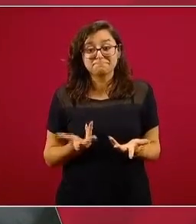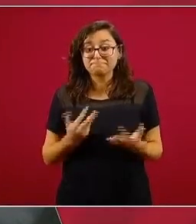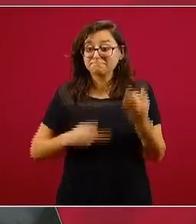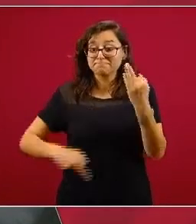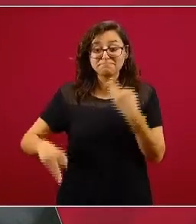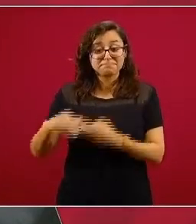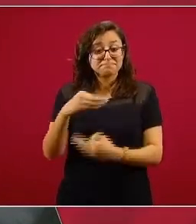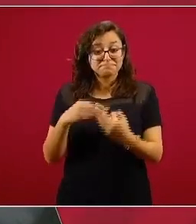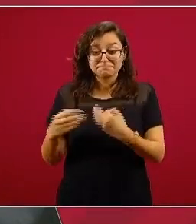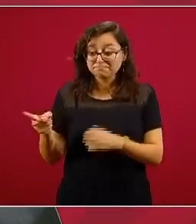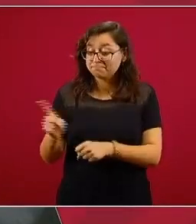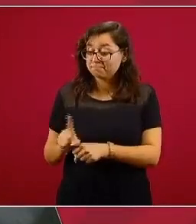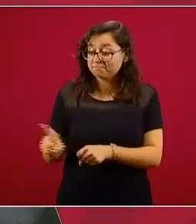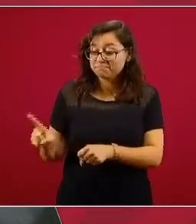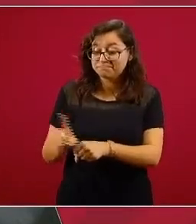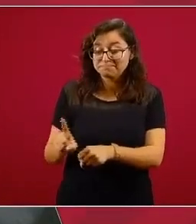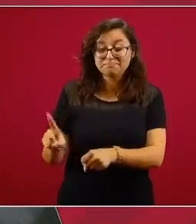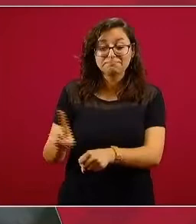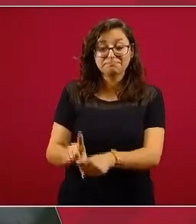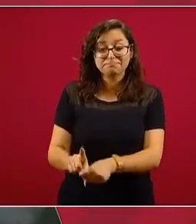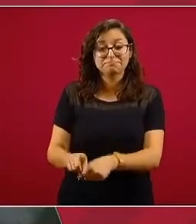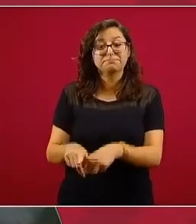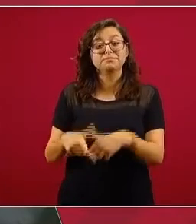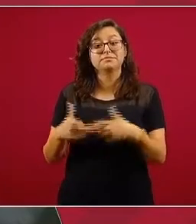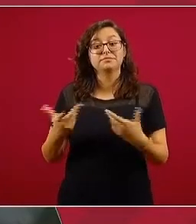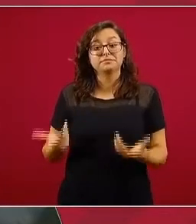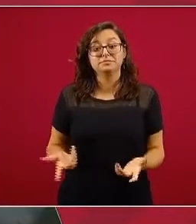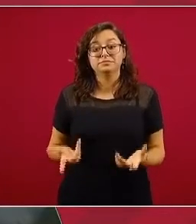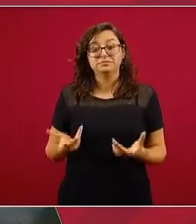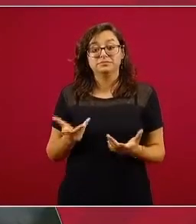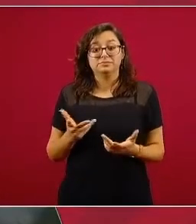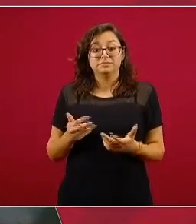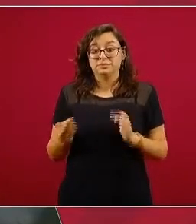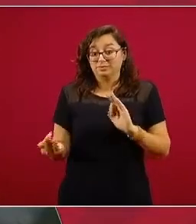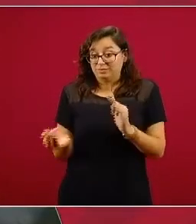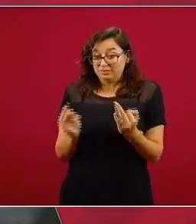todos los días, en el nivel local más